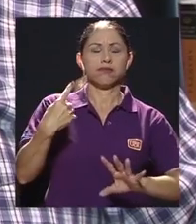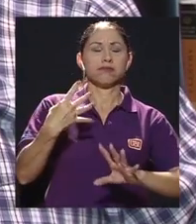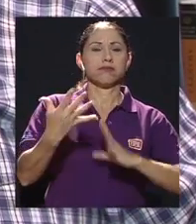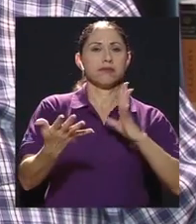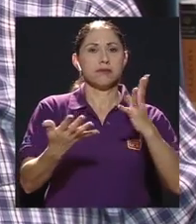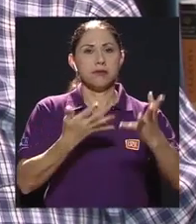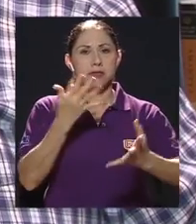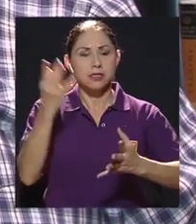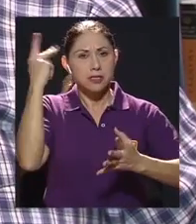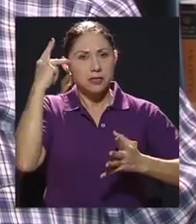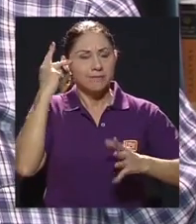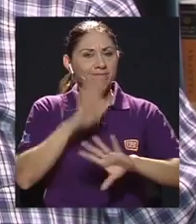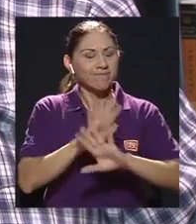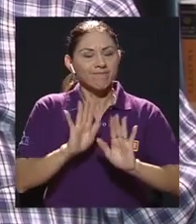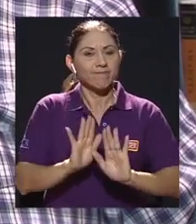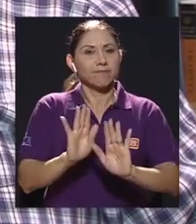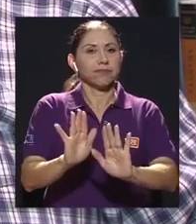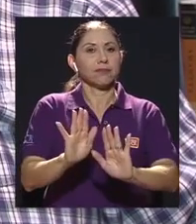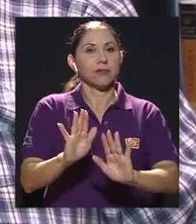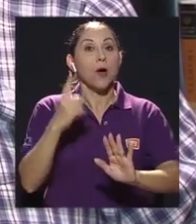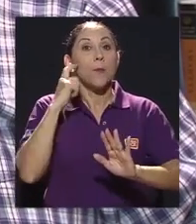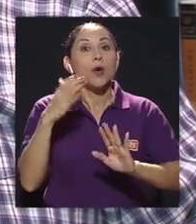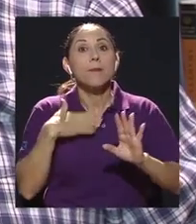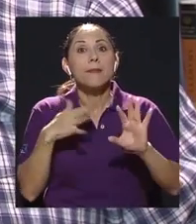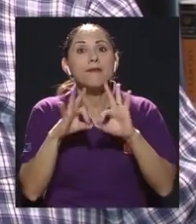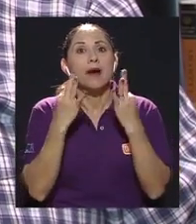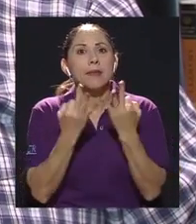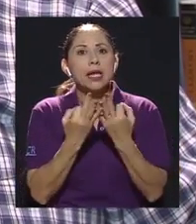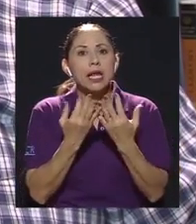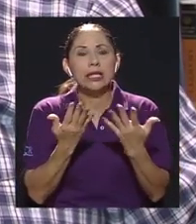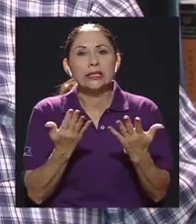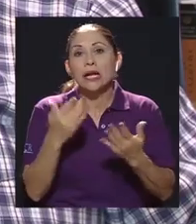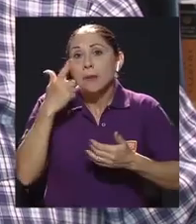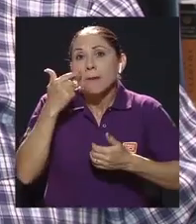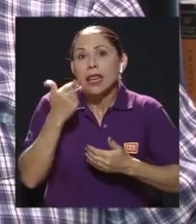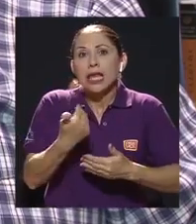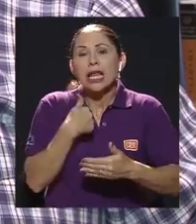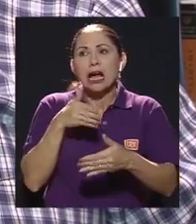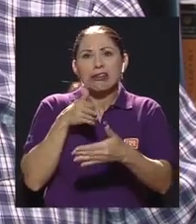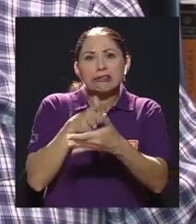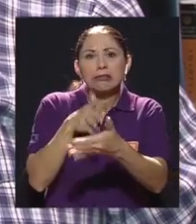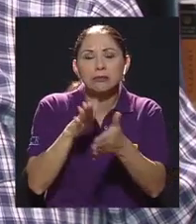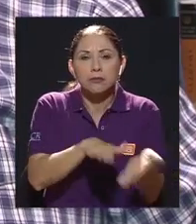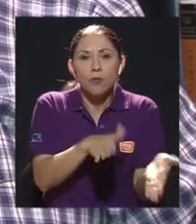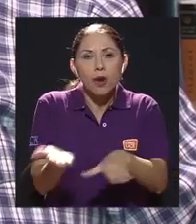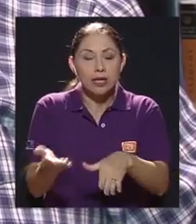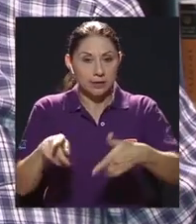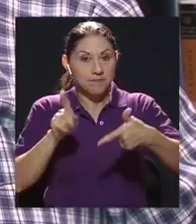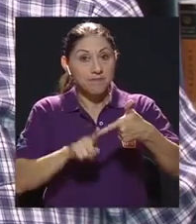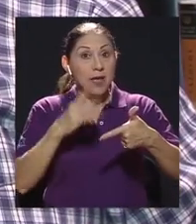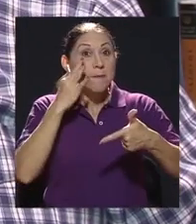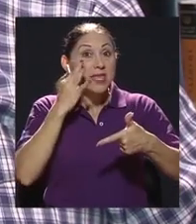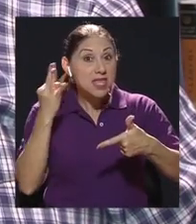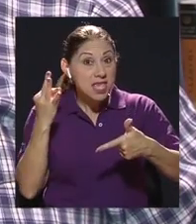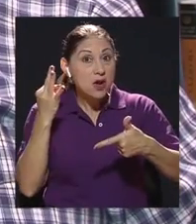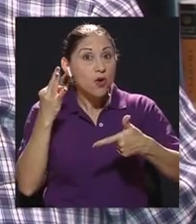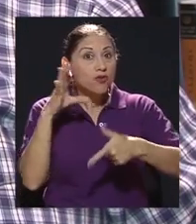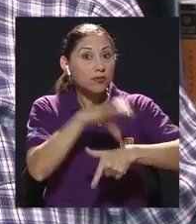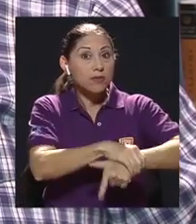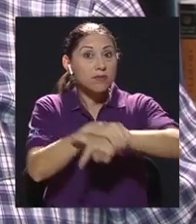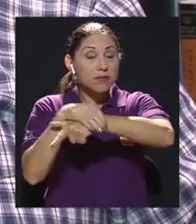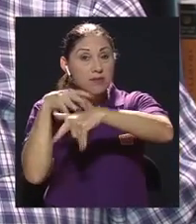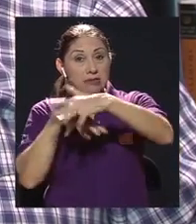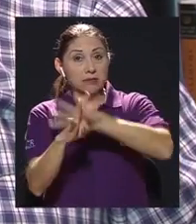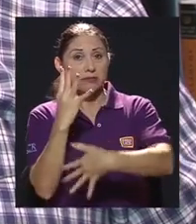mi familia, papá, amenaza de muerte, mi tío en la cárcel y torturado por